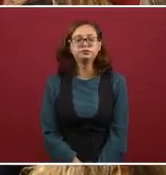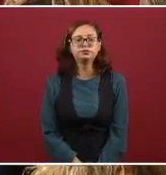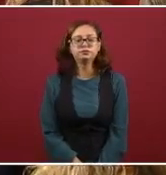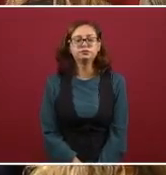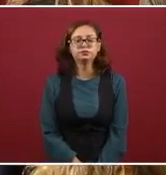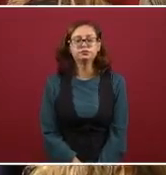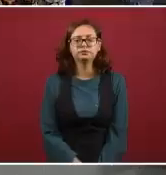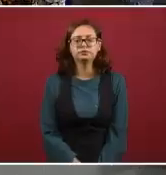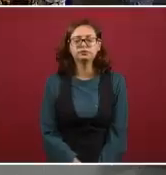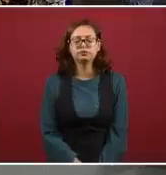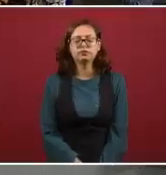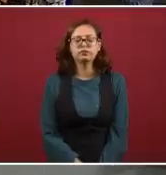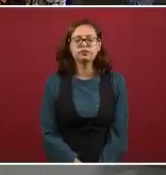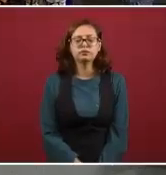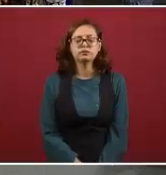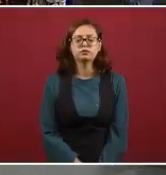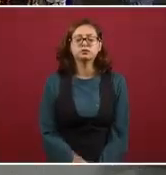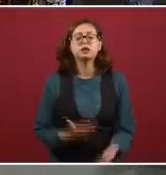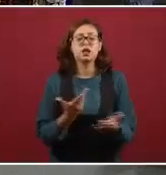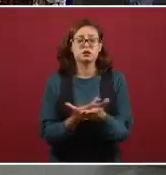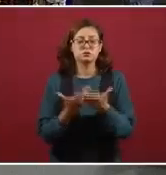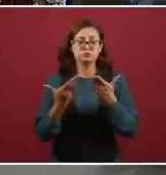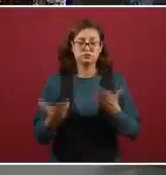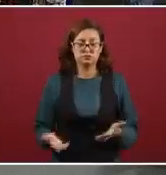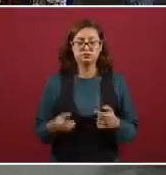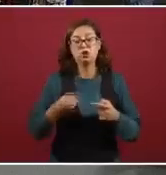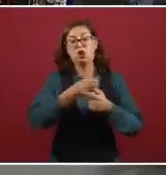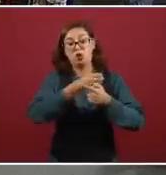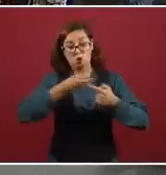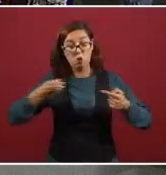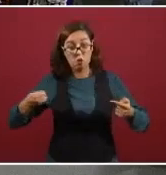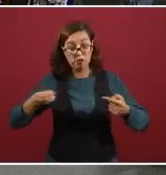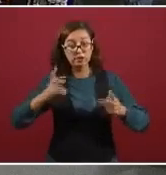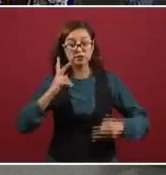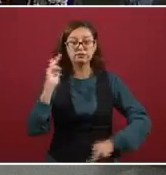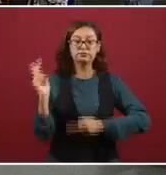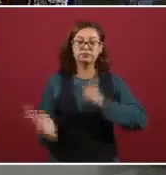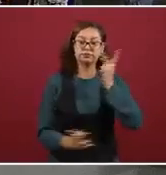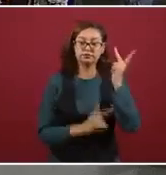Bueno, pues nos organizamos para